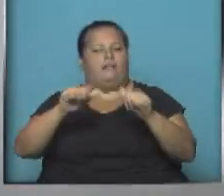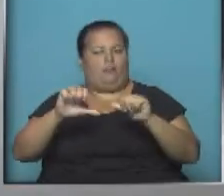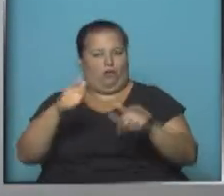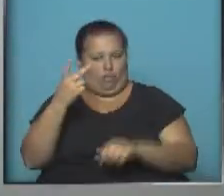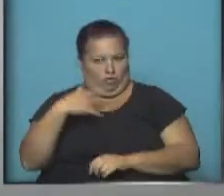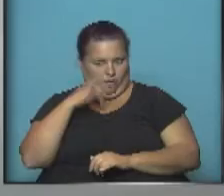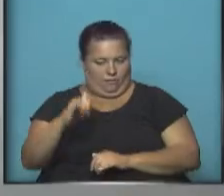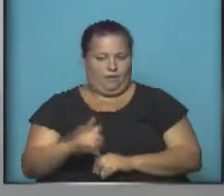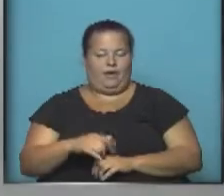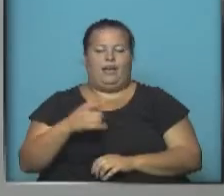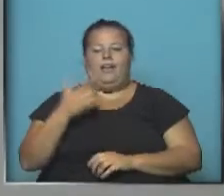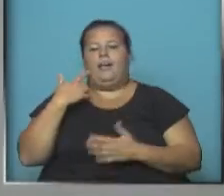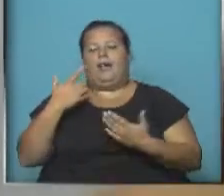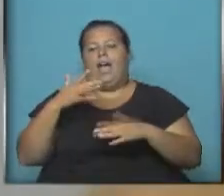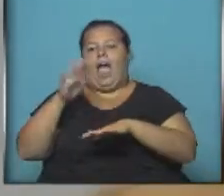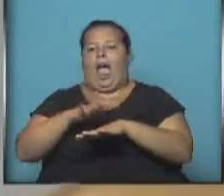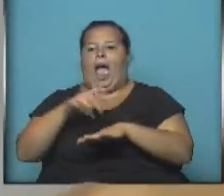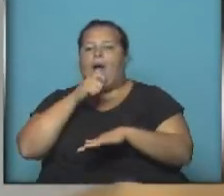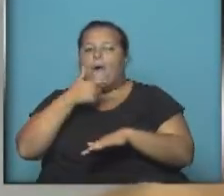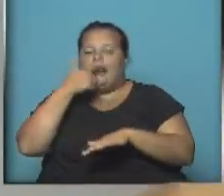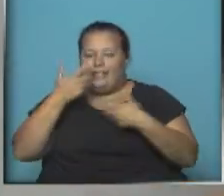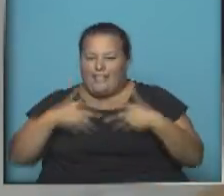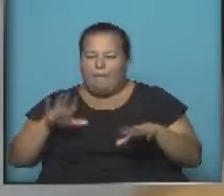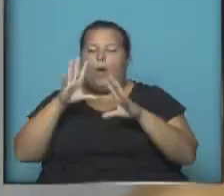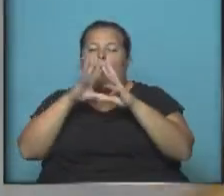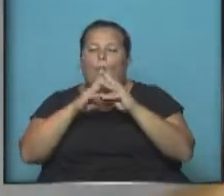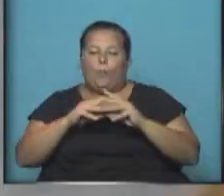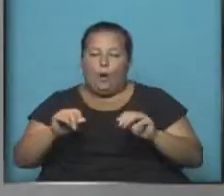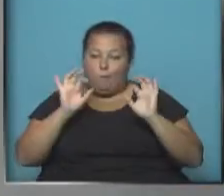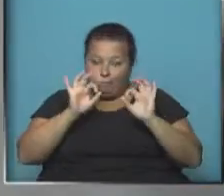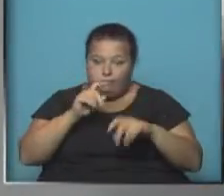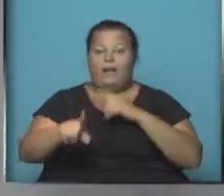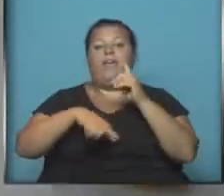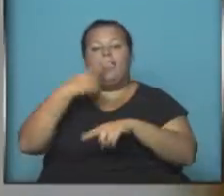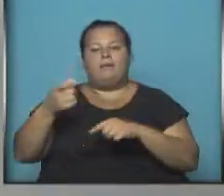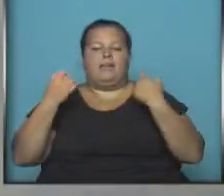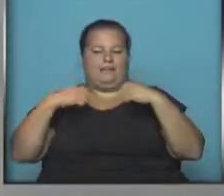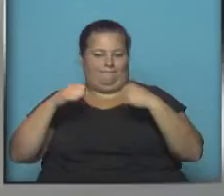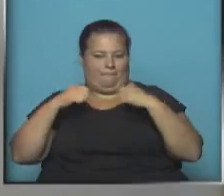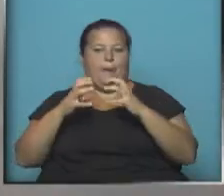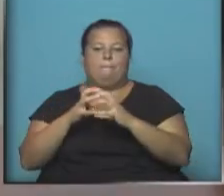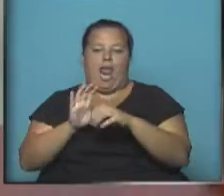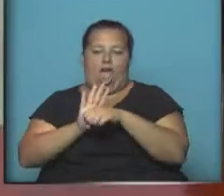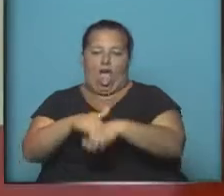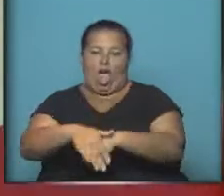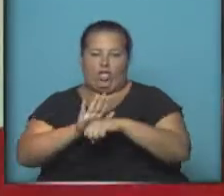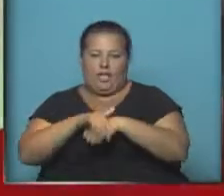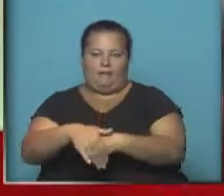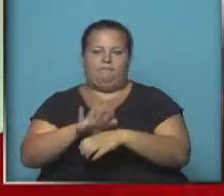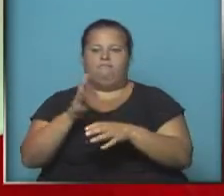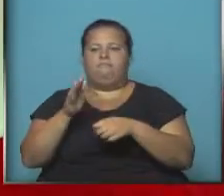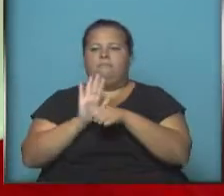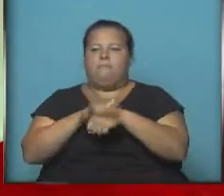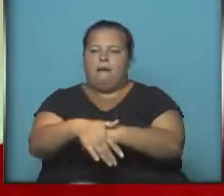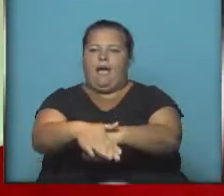cosas. Los famosos baños de agua tibia para relajar la musculatura y después ejercicios con una pelotita de